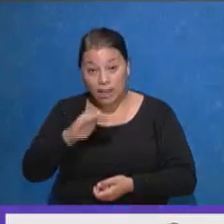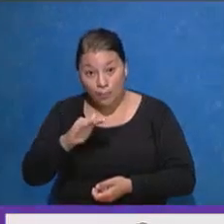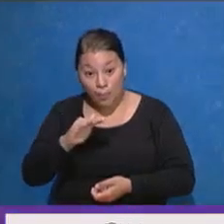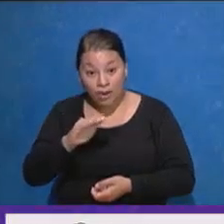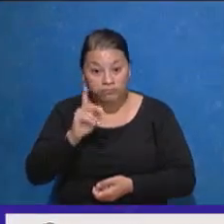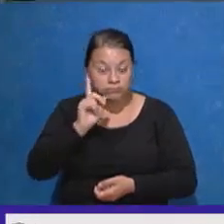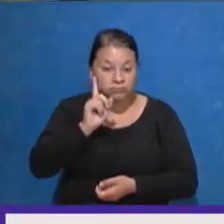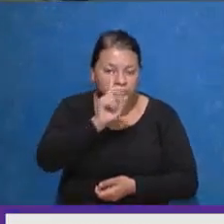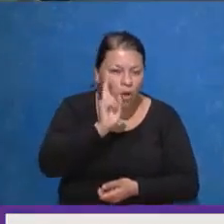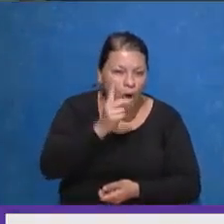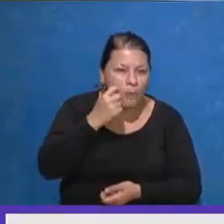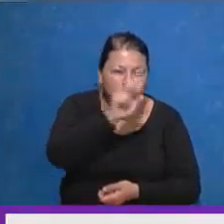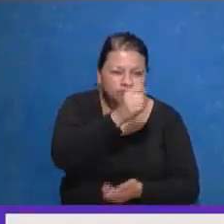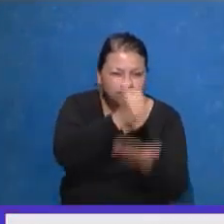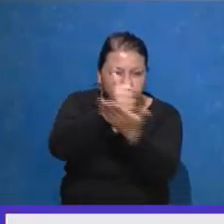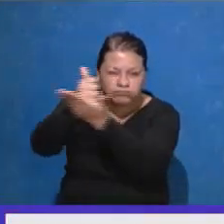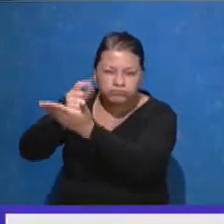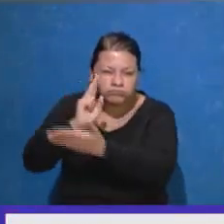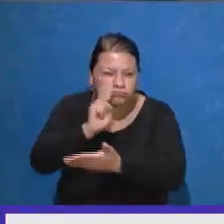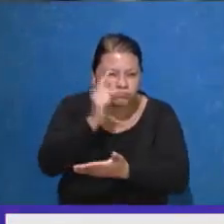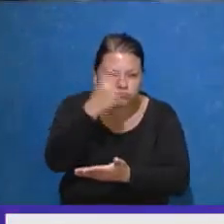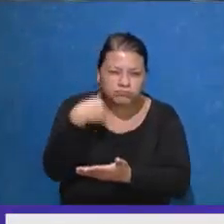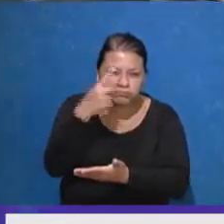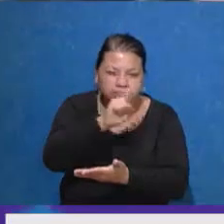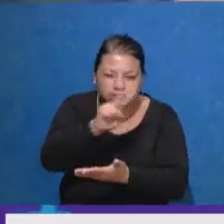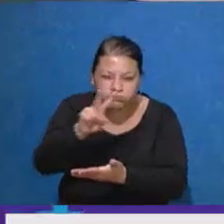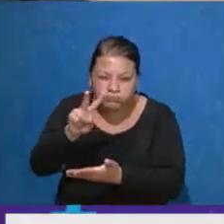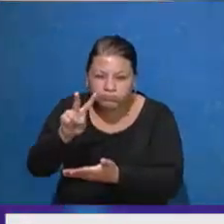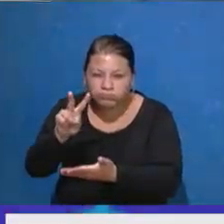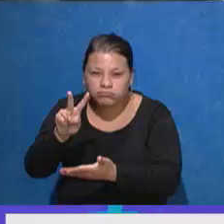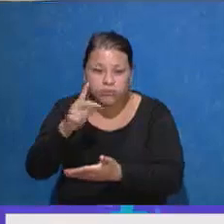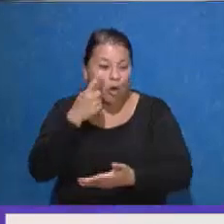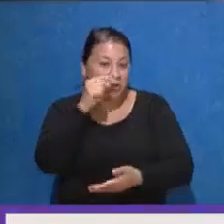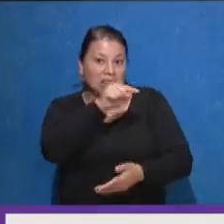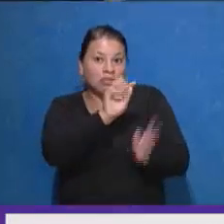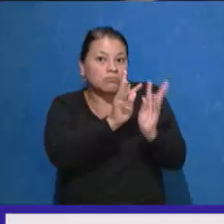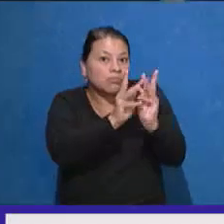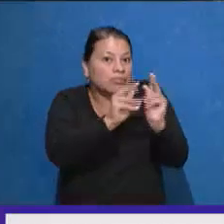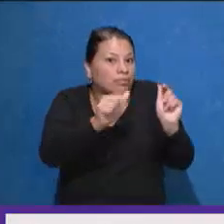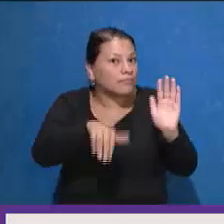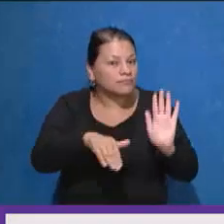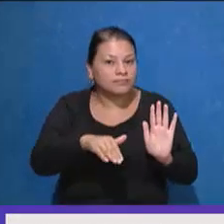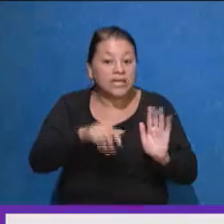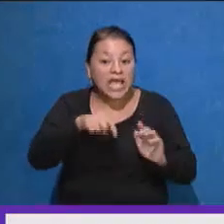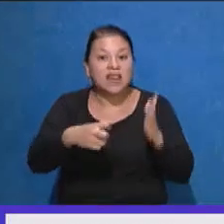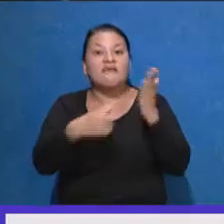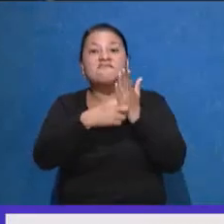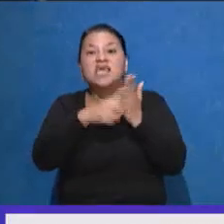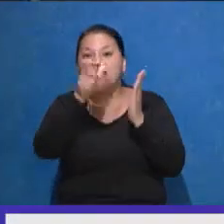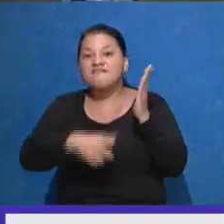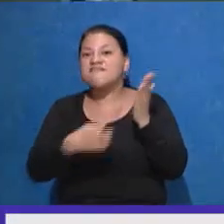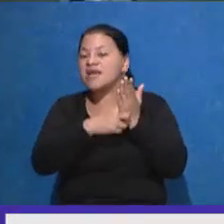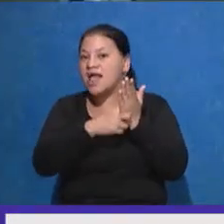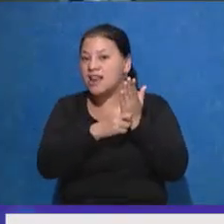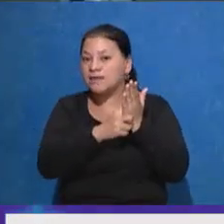de reconocimiento, se empieza a desaparecer. Entonces ahí sí, la fiscal, a